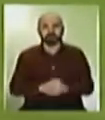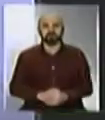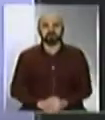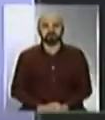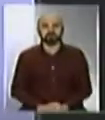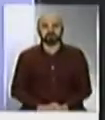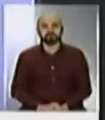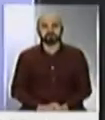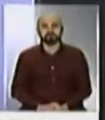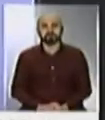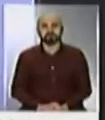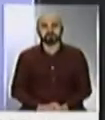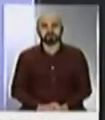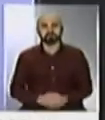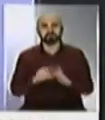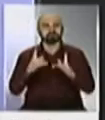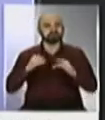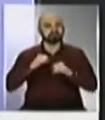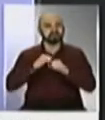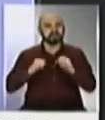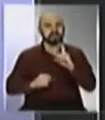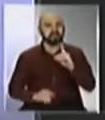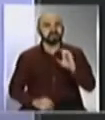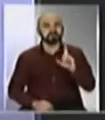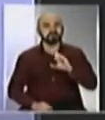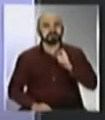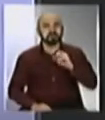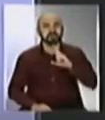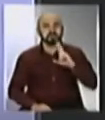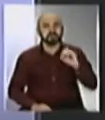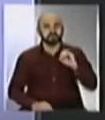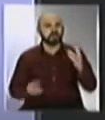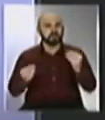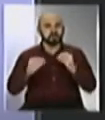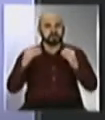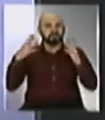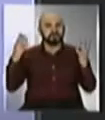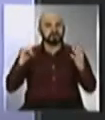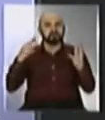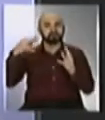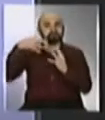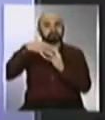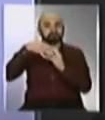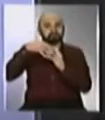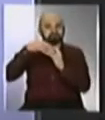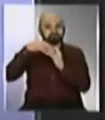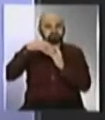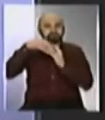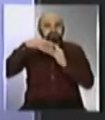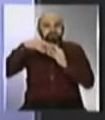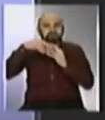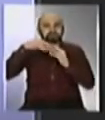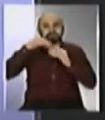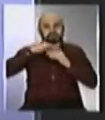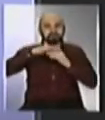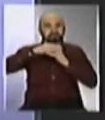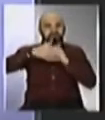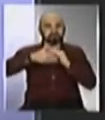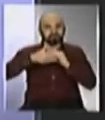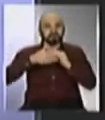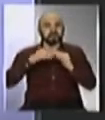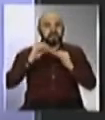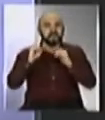No te puedo creer. Hay unos desgarros que básicamente lo que hacen es separar el músculo de la capa protectora, que es la